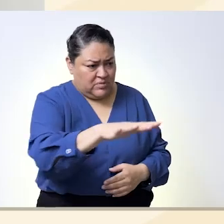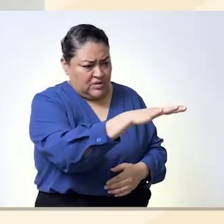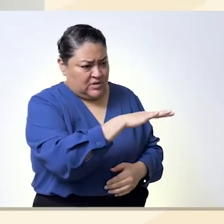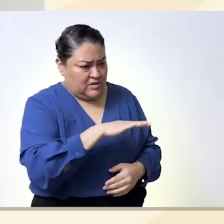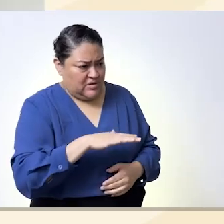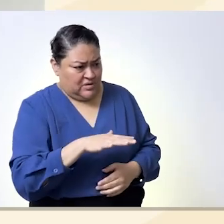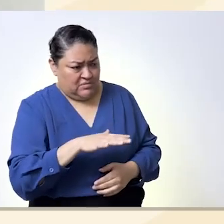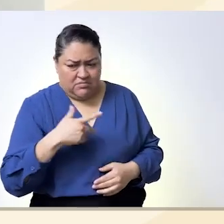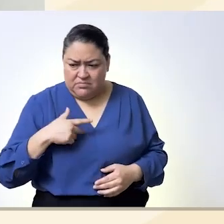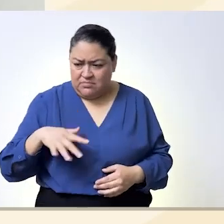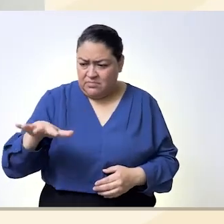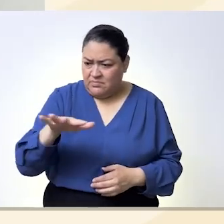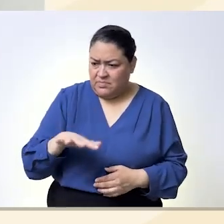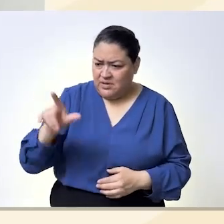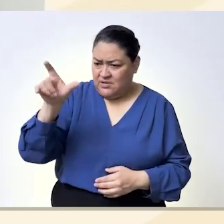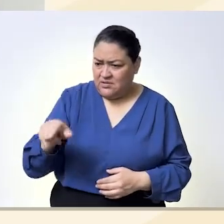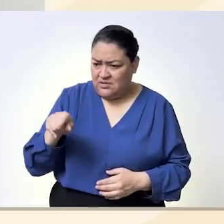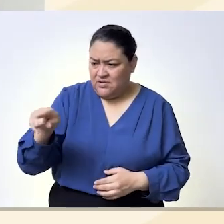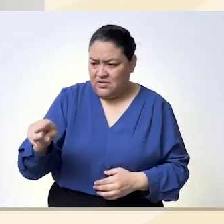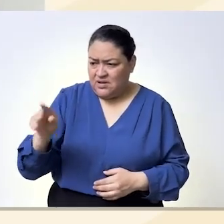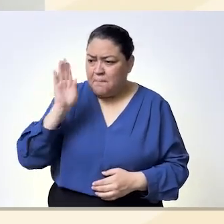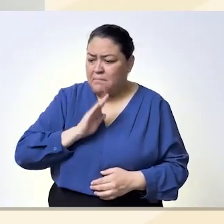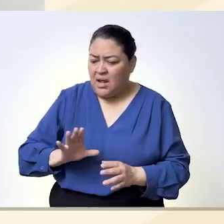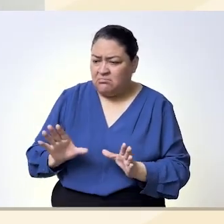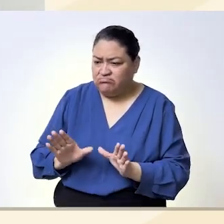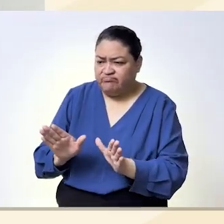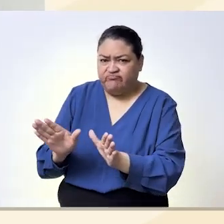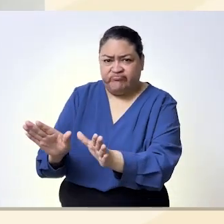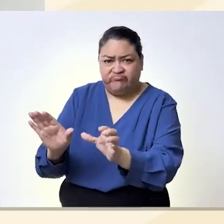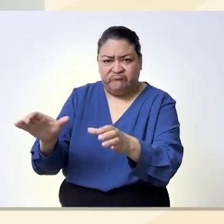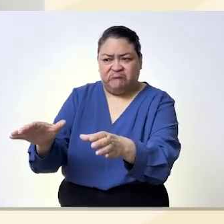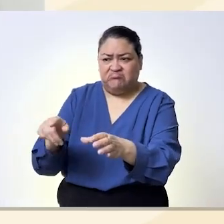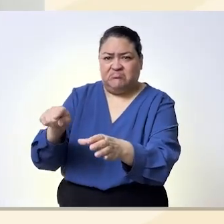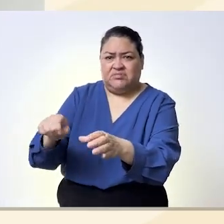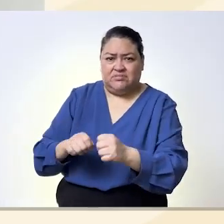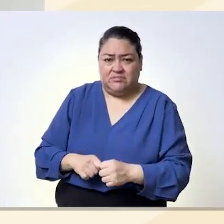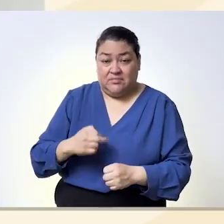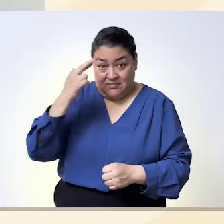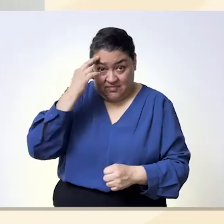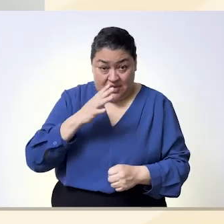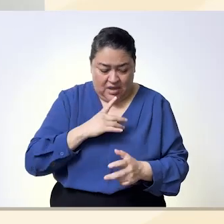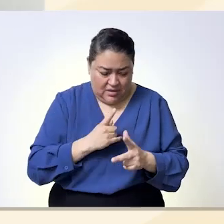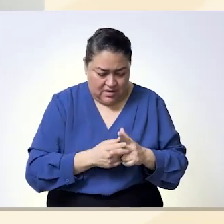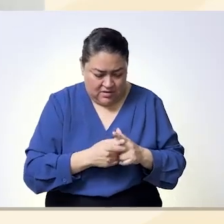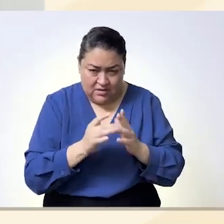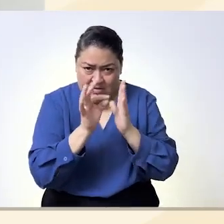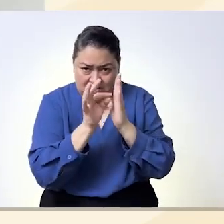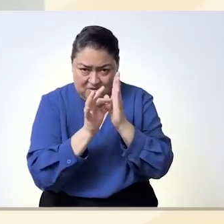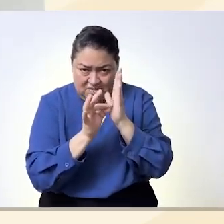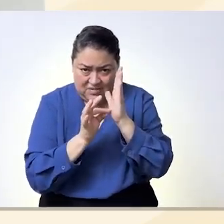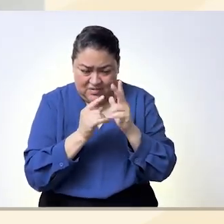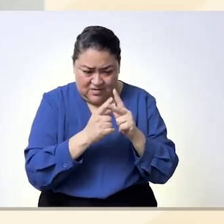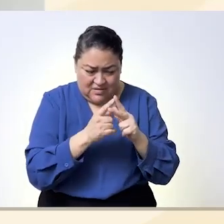inválida. Acá en la cuestión de la famosa estadística, hay una estadística un poco amañada, un poco ahí como de, pues bueno, hay que